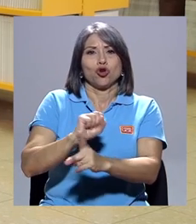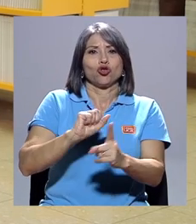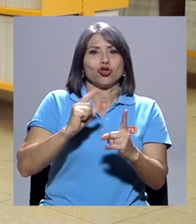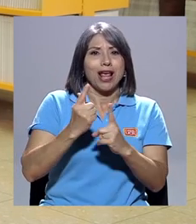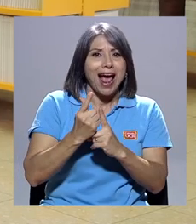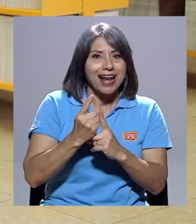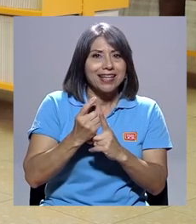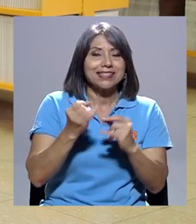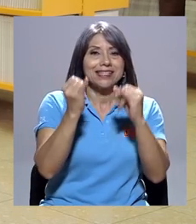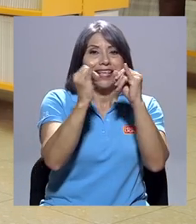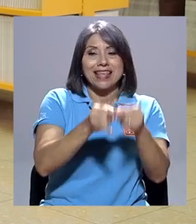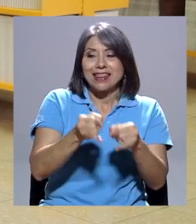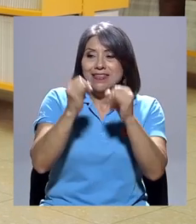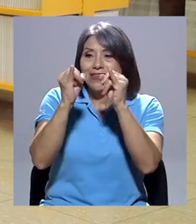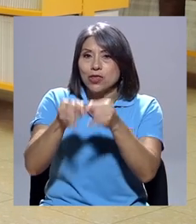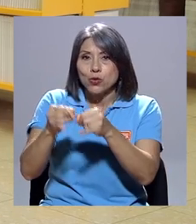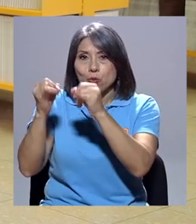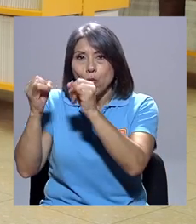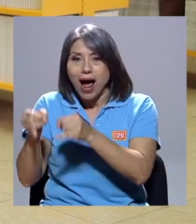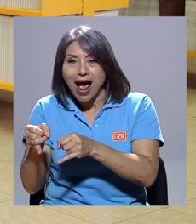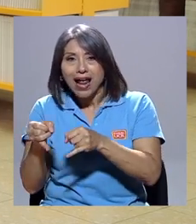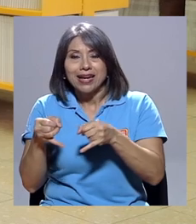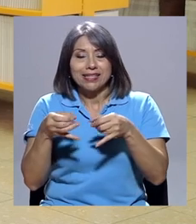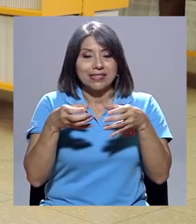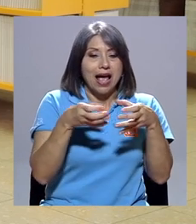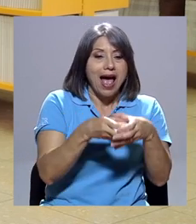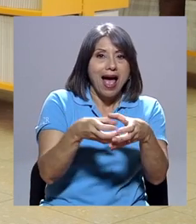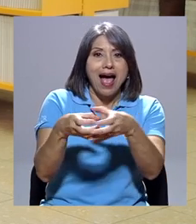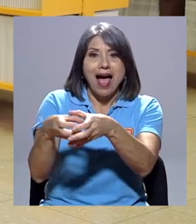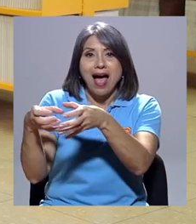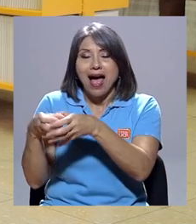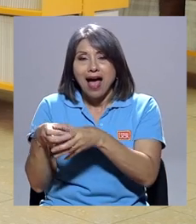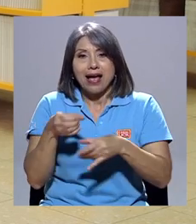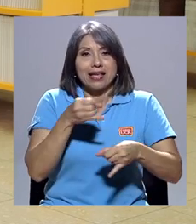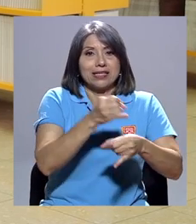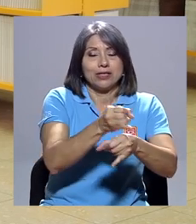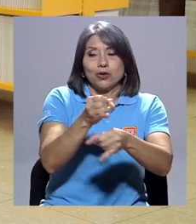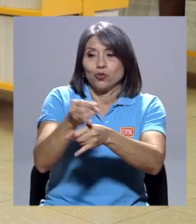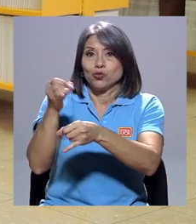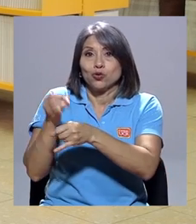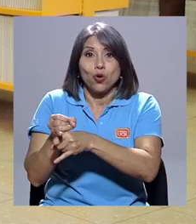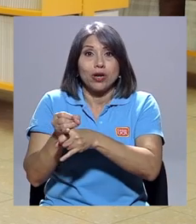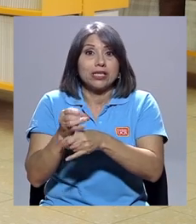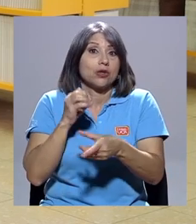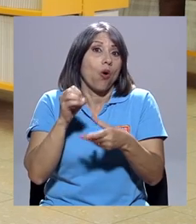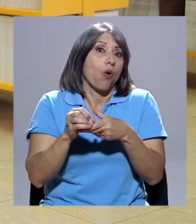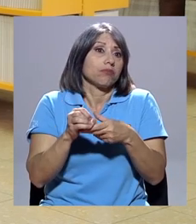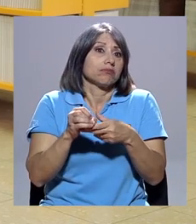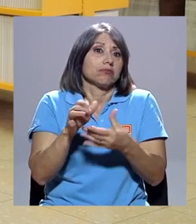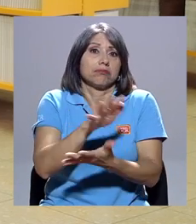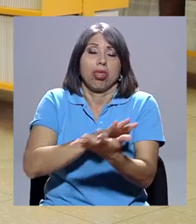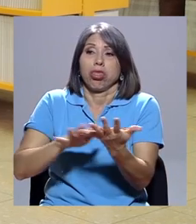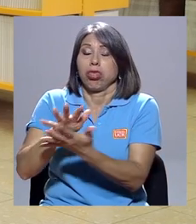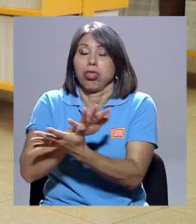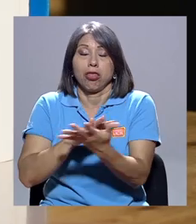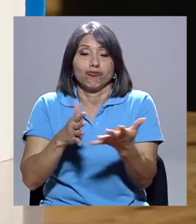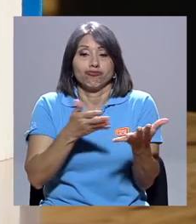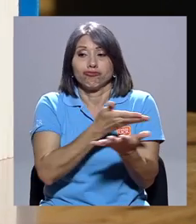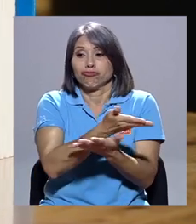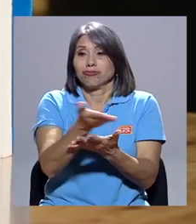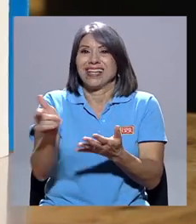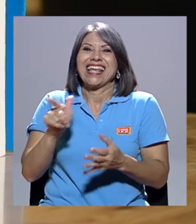algunos, colectivos otros, institucionales otros, o la mezcla de los tres,